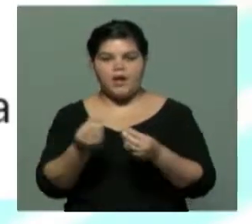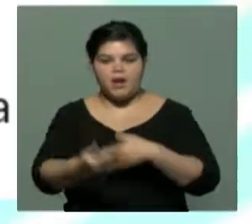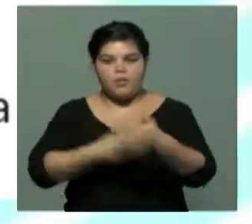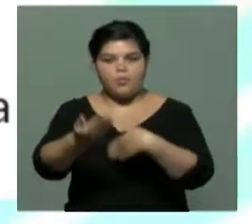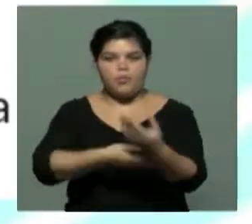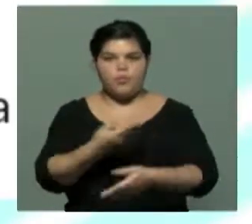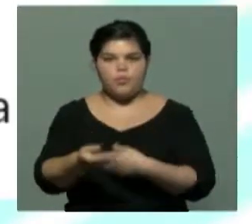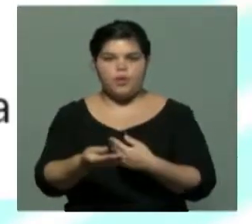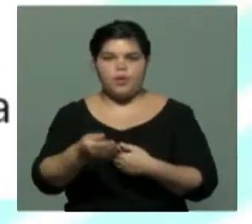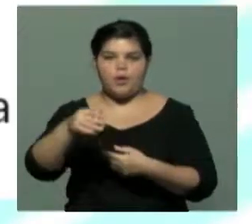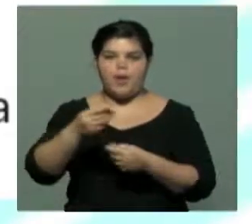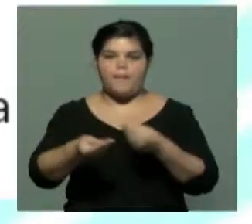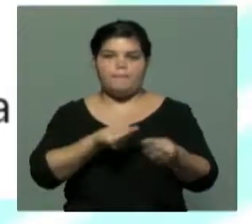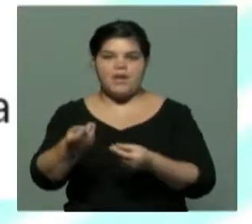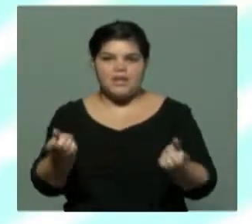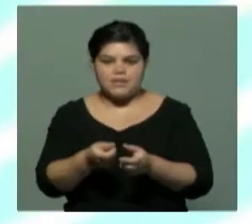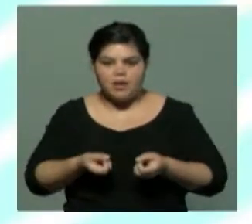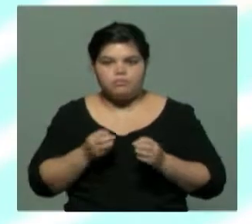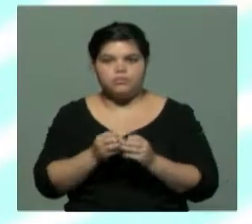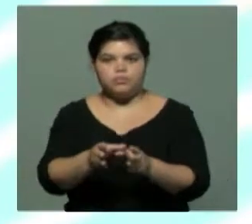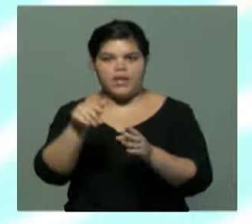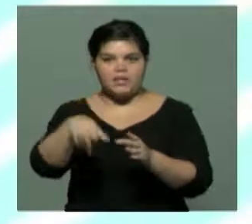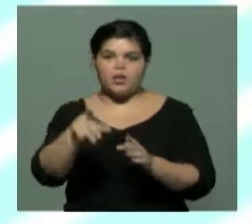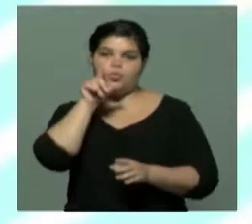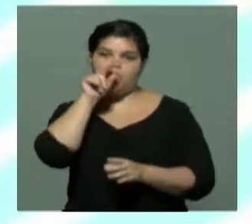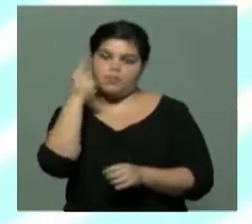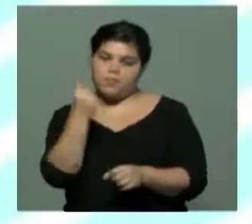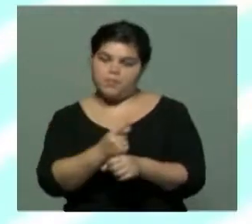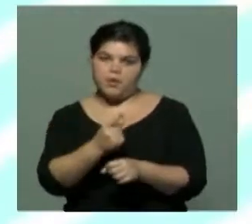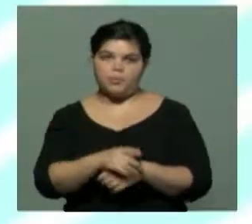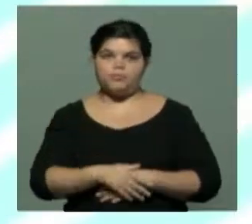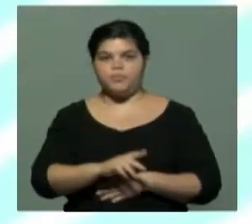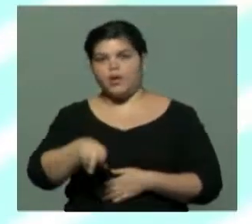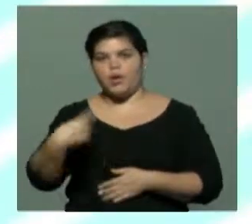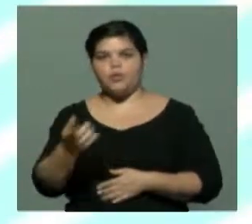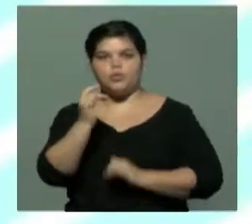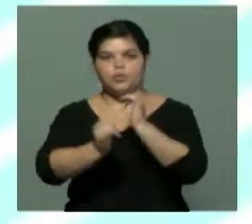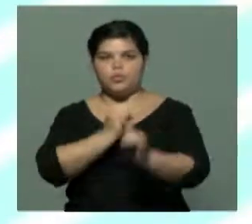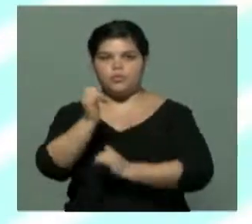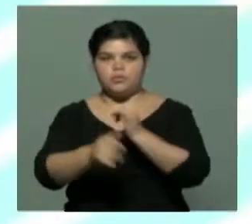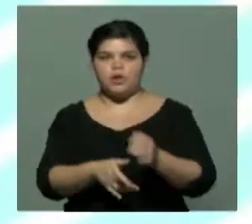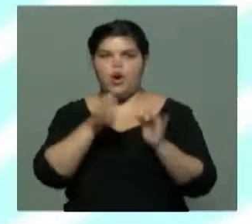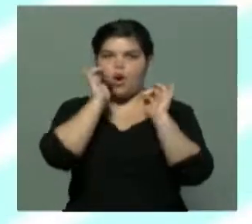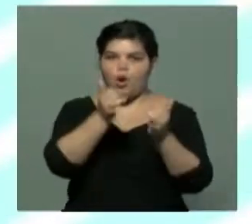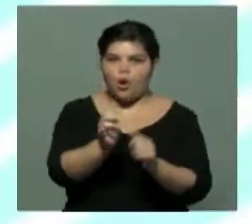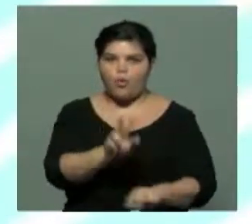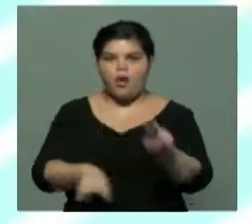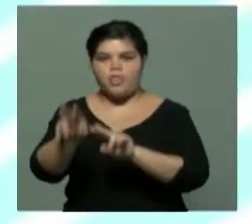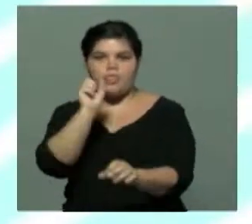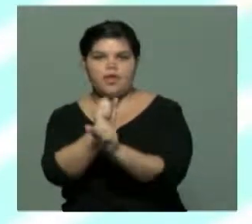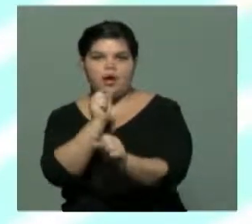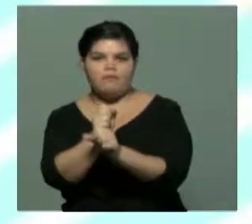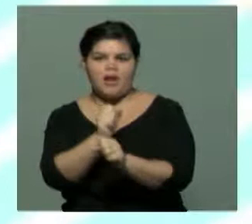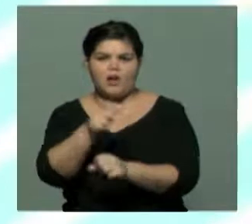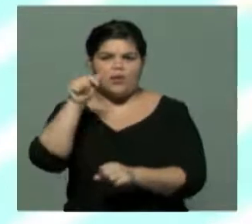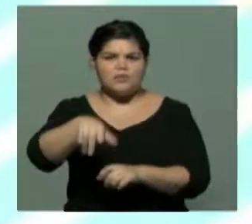sus emprendimientos. Es el primer tuit que va en el día de hoy. El siguiente dice: ser joven y buscar empleo sigue siendo